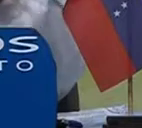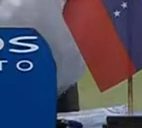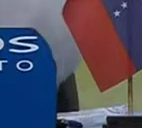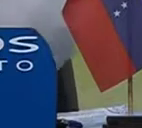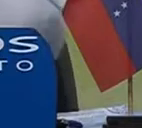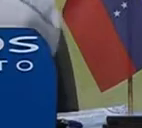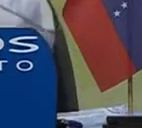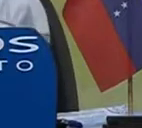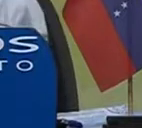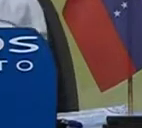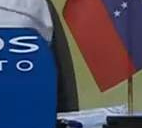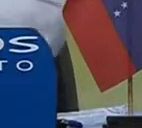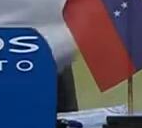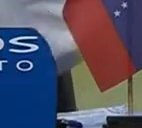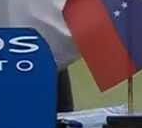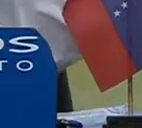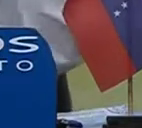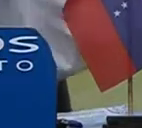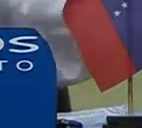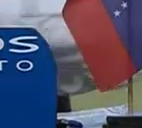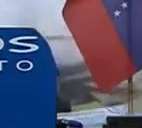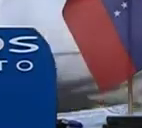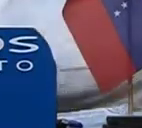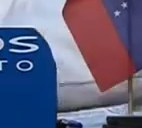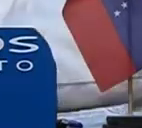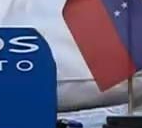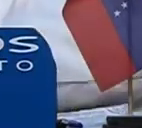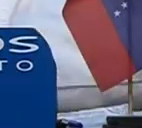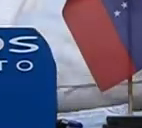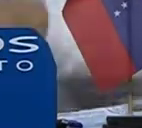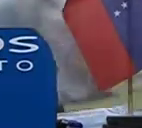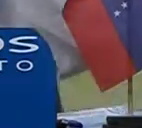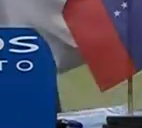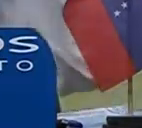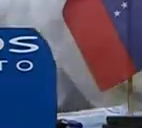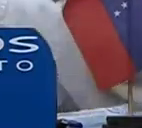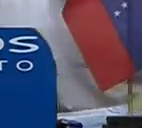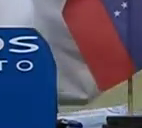es el hombre cuyo espíritu